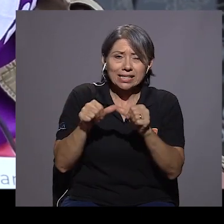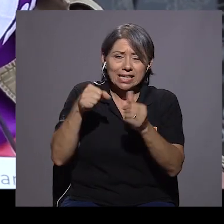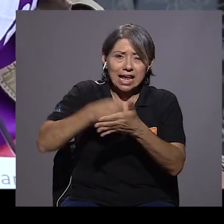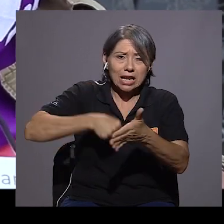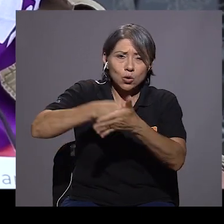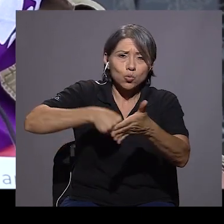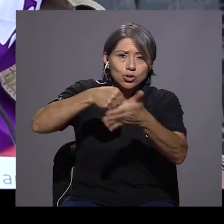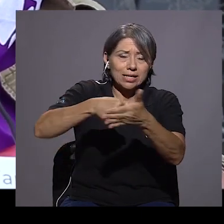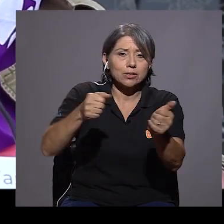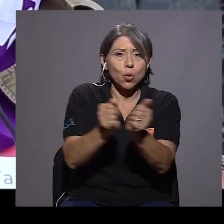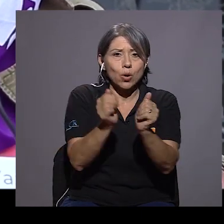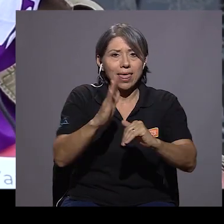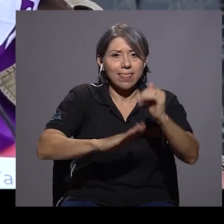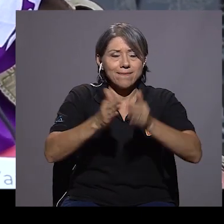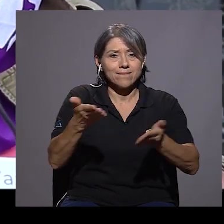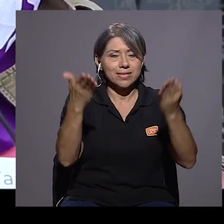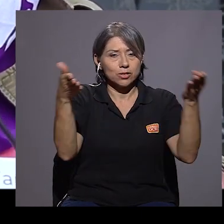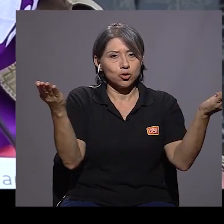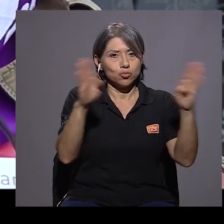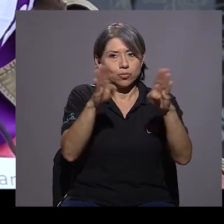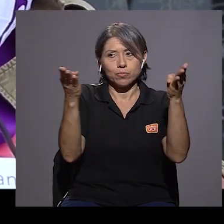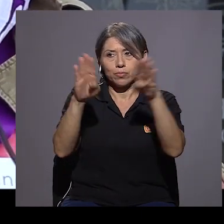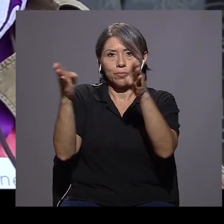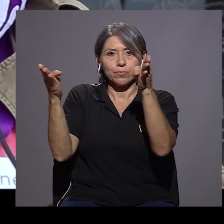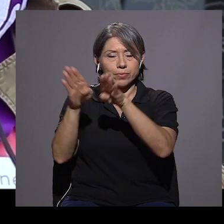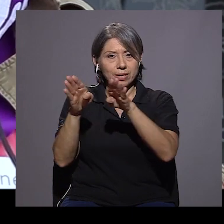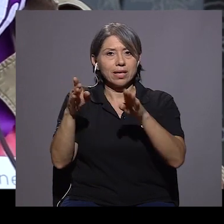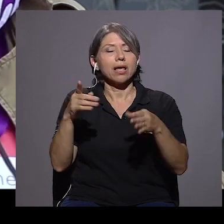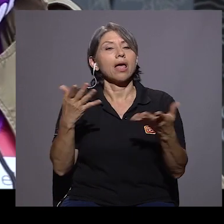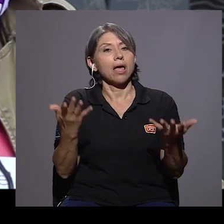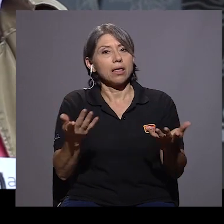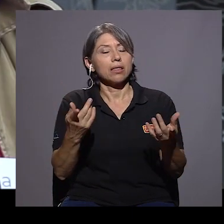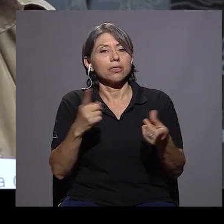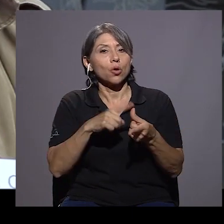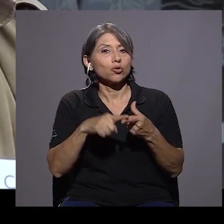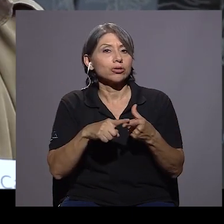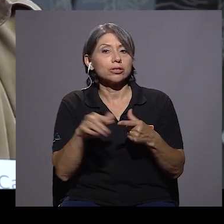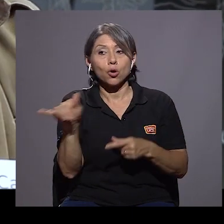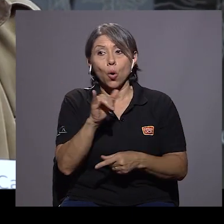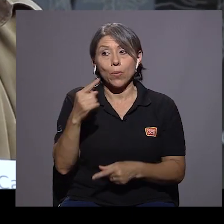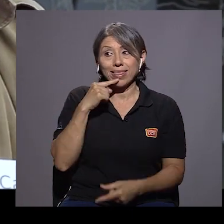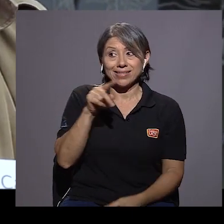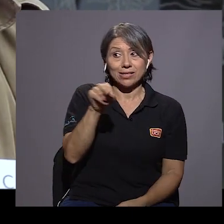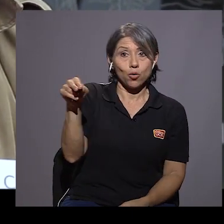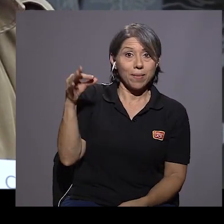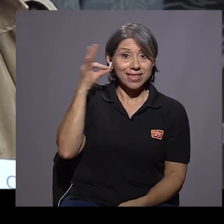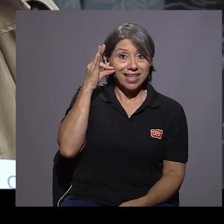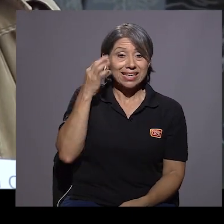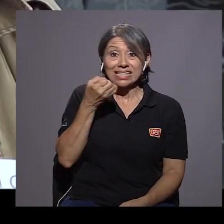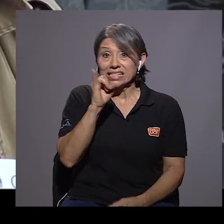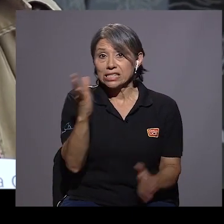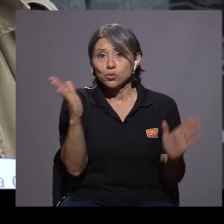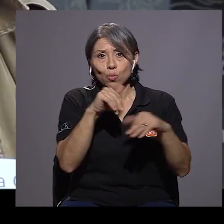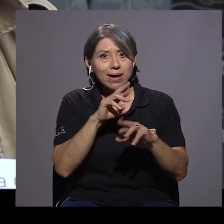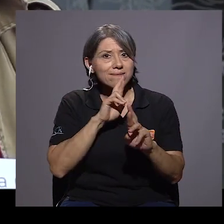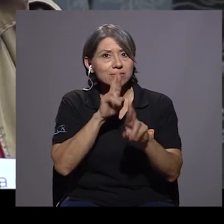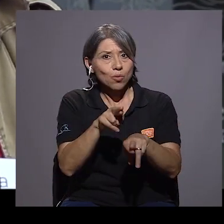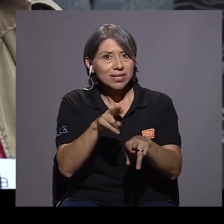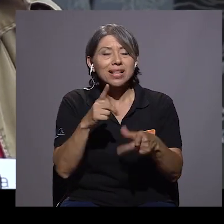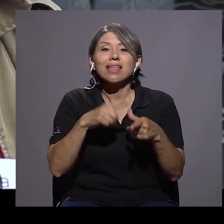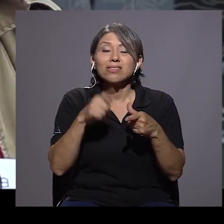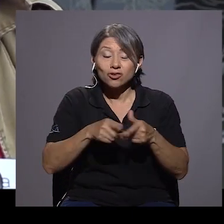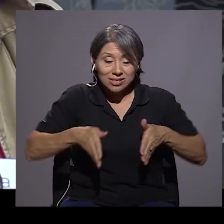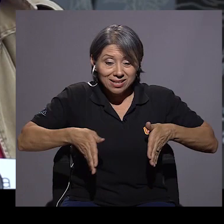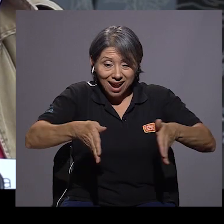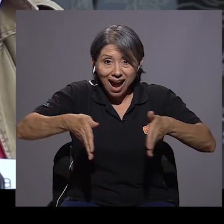recintos con los compañeros que siguen en lucha en tomas y en cierre de edificios. Entonces, como bien mencionaban las compañeras,